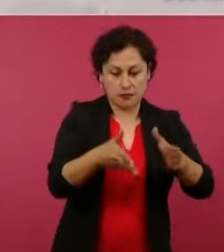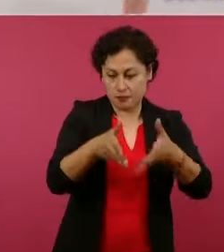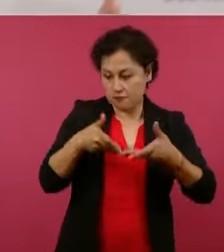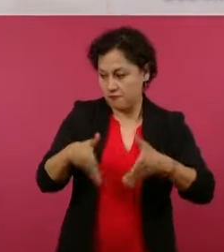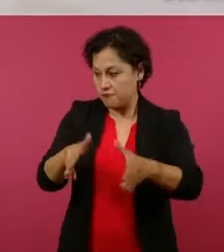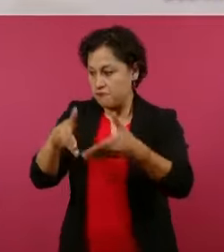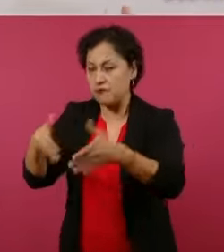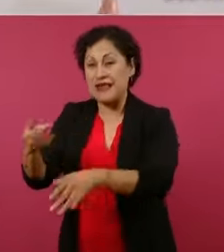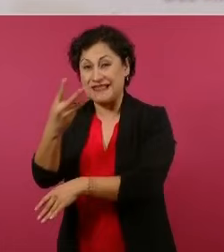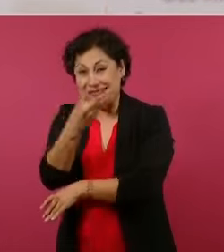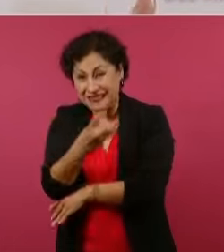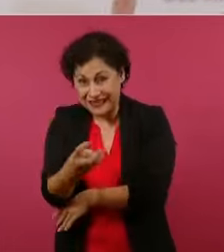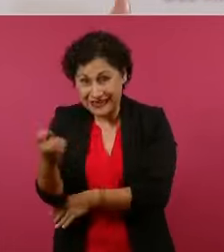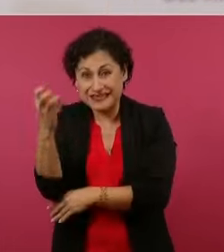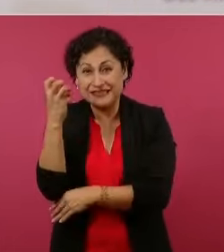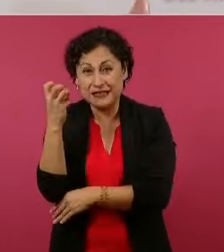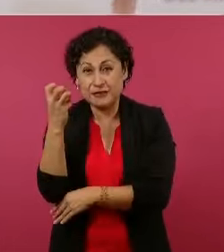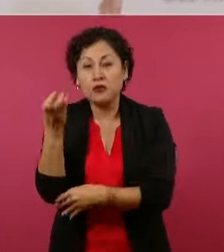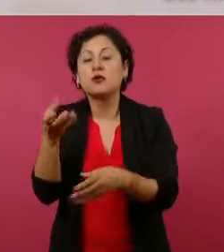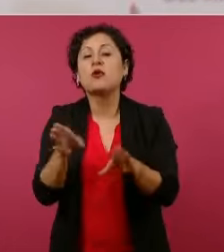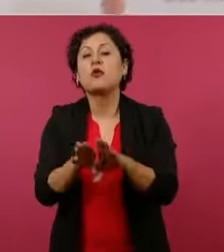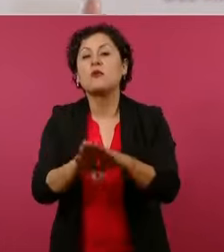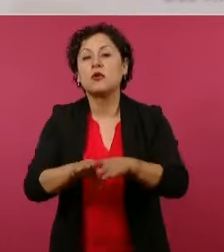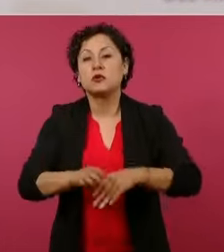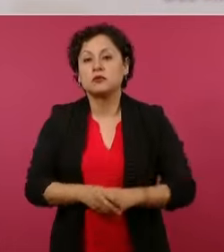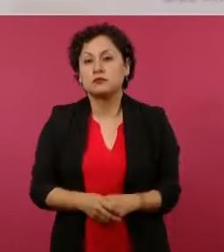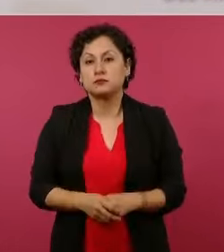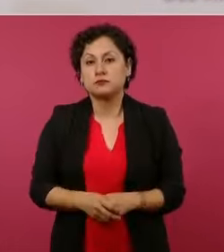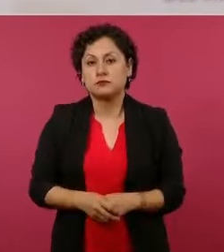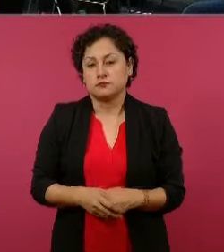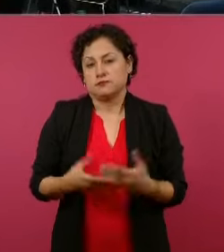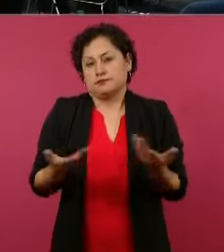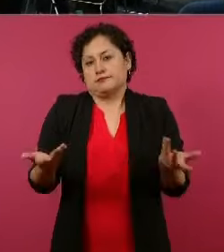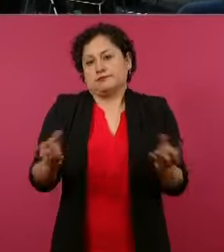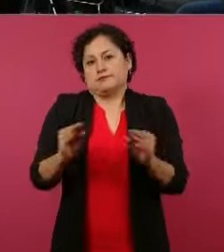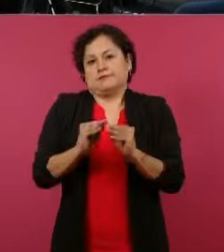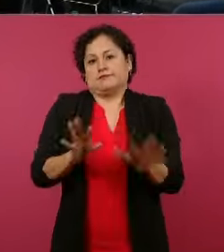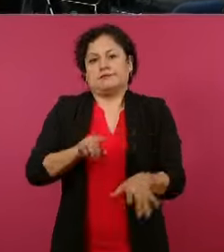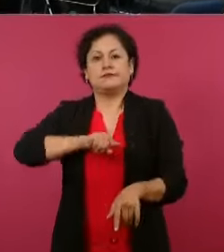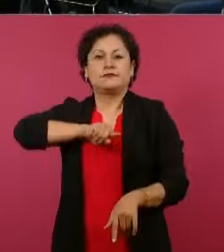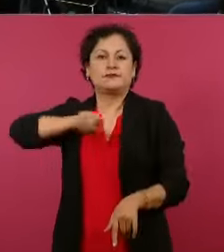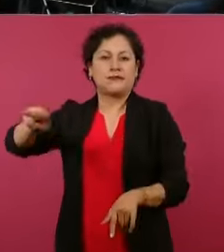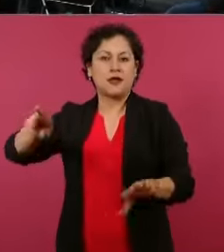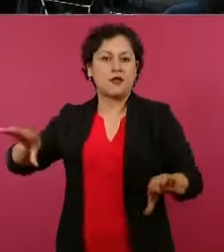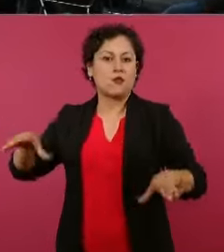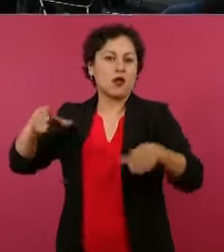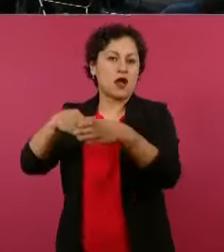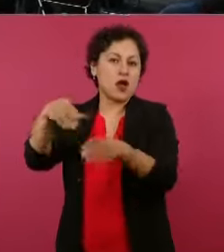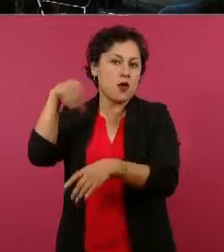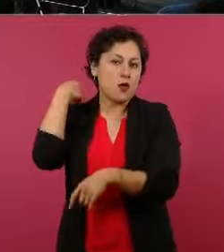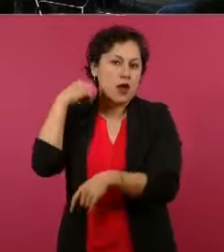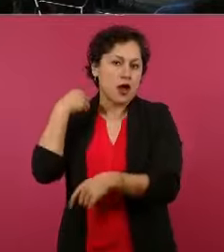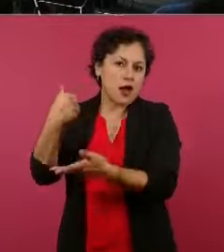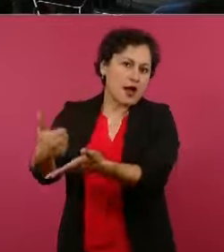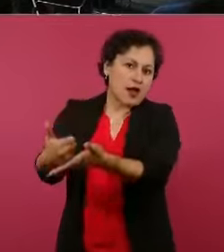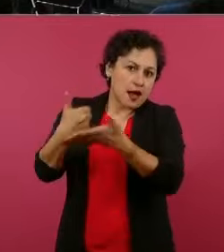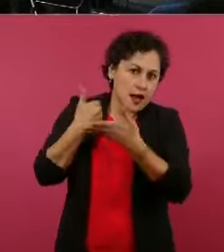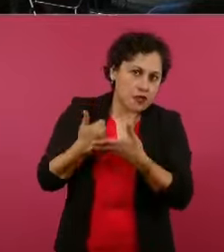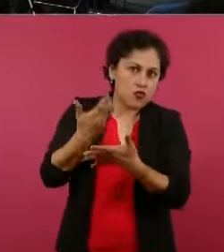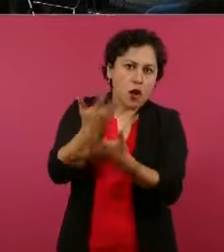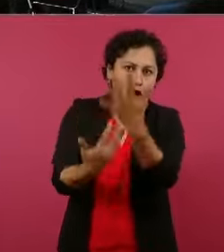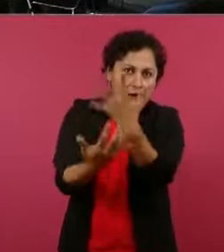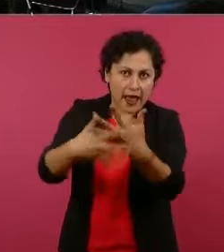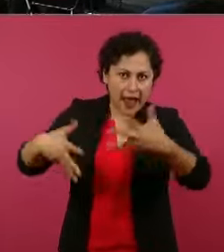si no es con las manos de las mujeres y de los hombres de Oaxaca y con